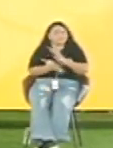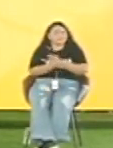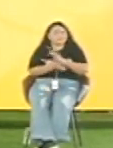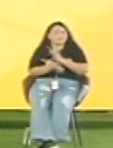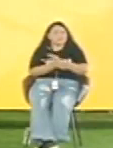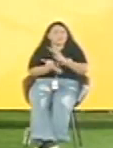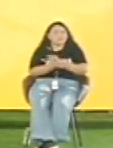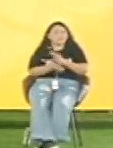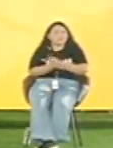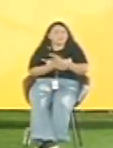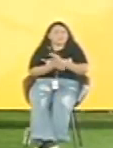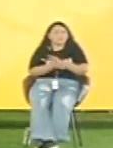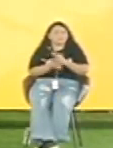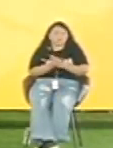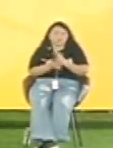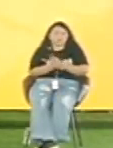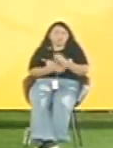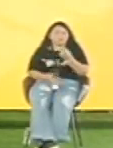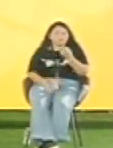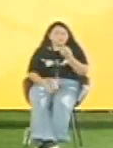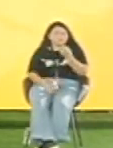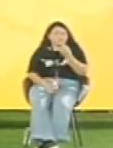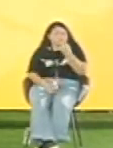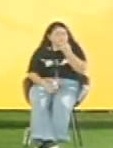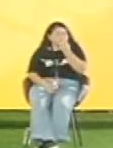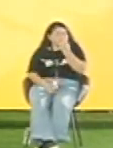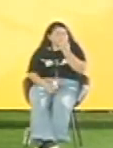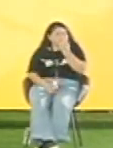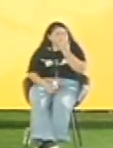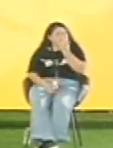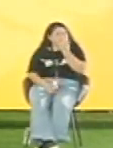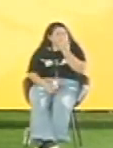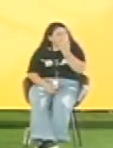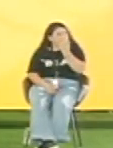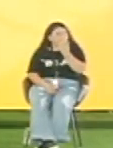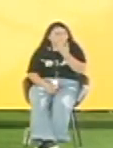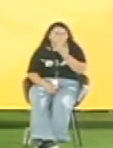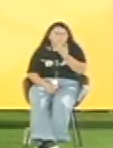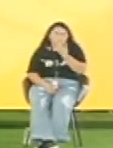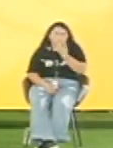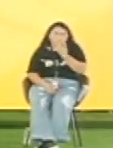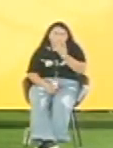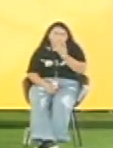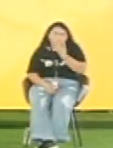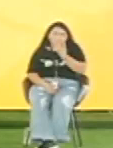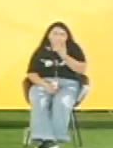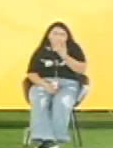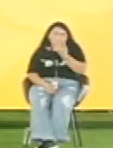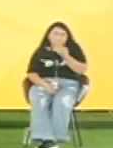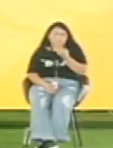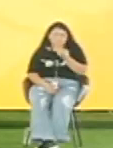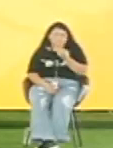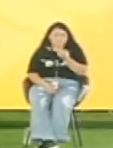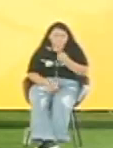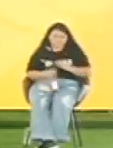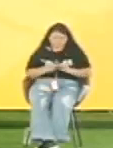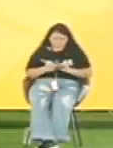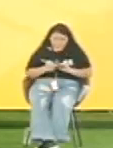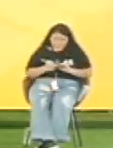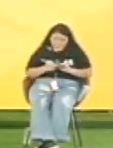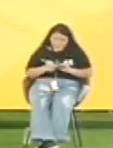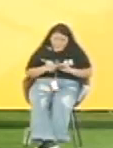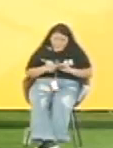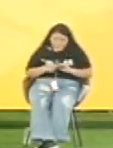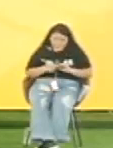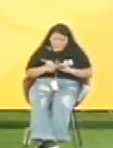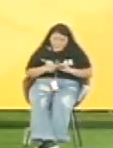Envía un avión a buscarlo a buenas partes del mundo. Una gran campaña contra un pueblo. ¿Y saben por qué hemos